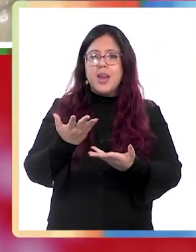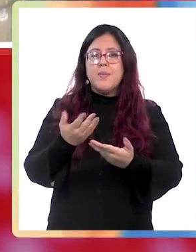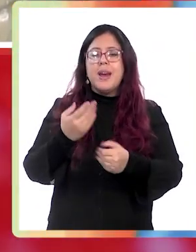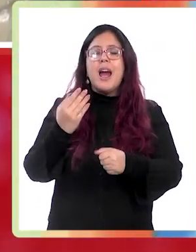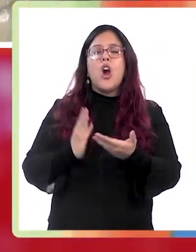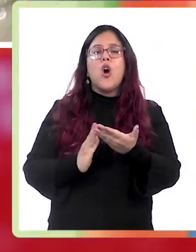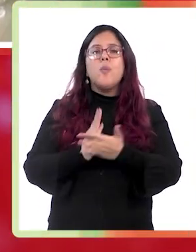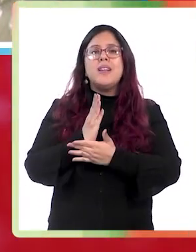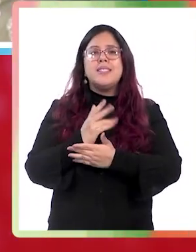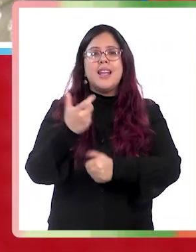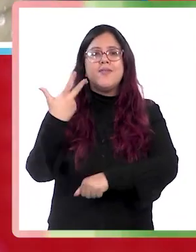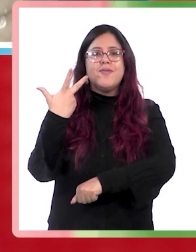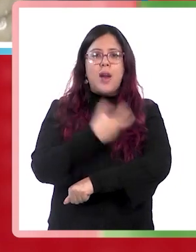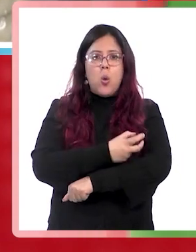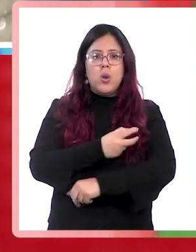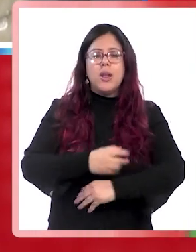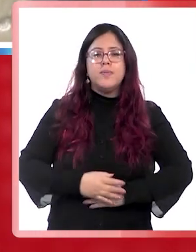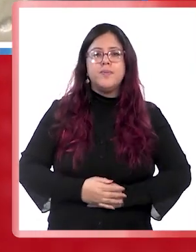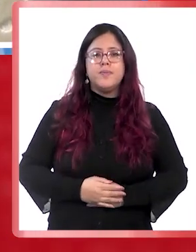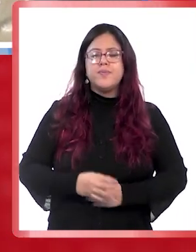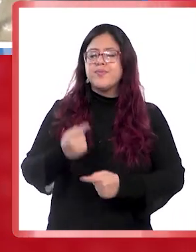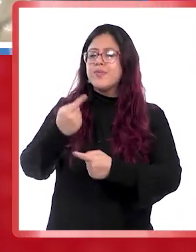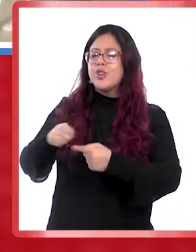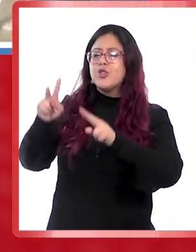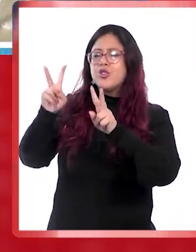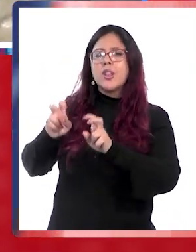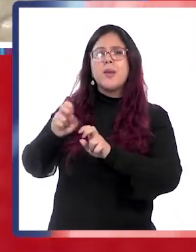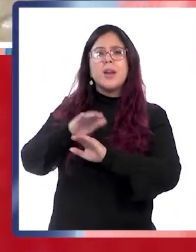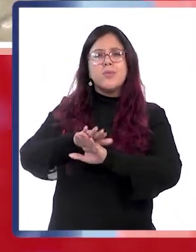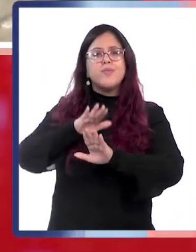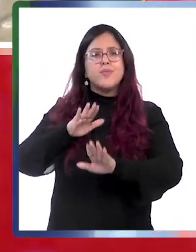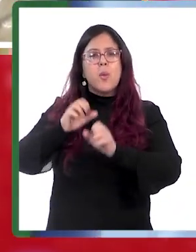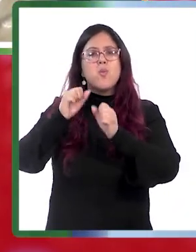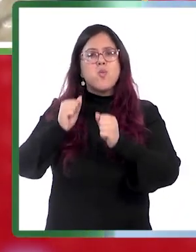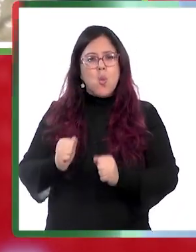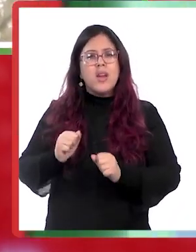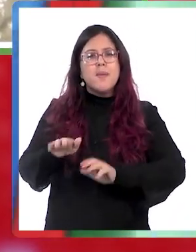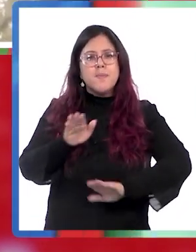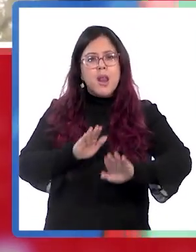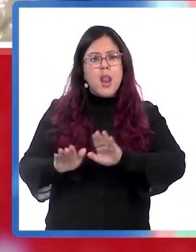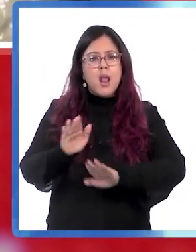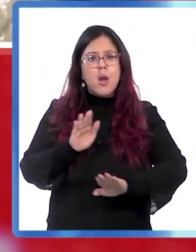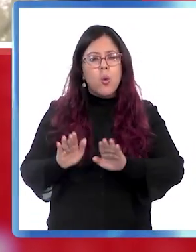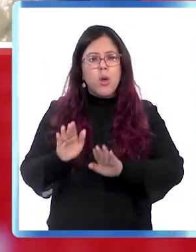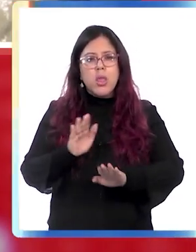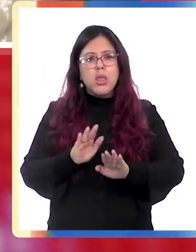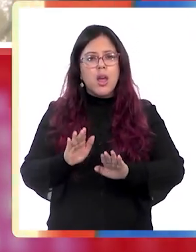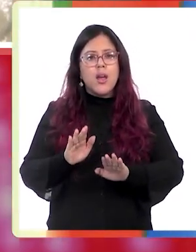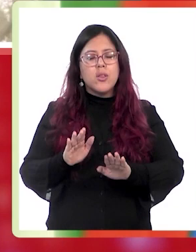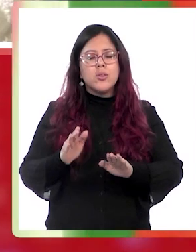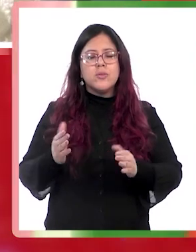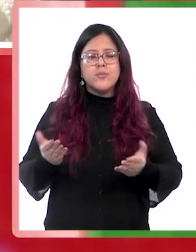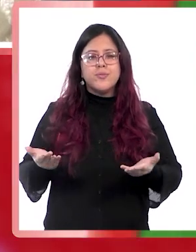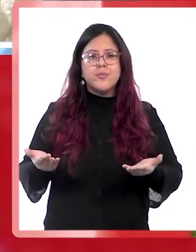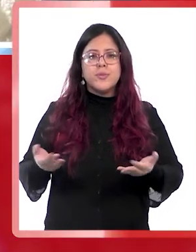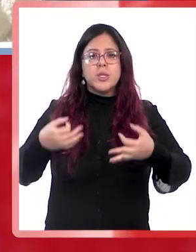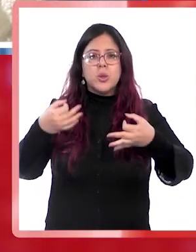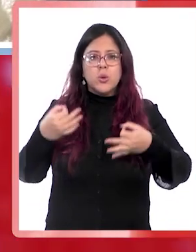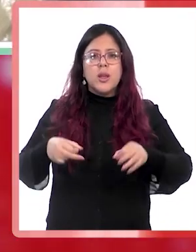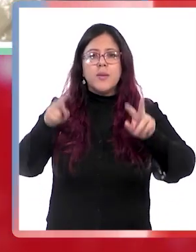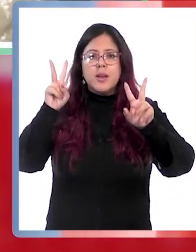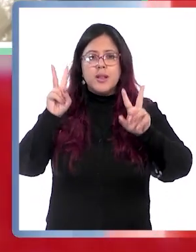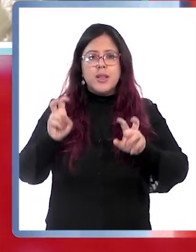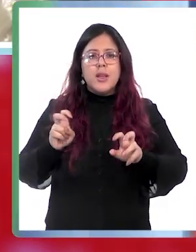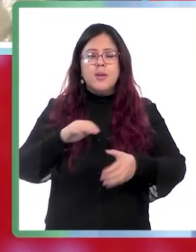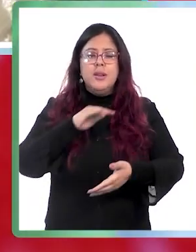vacunación post-exposición. ¿Qué otras medidas preventivas se pueden tomar, además de este cuidado a la exposición también frente a